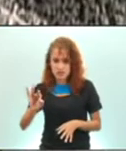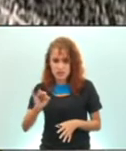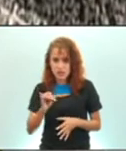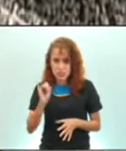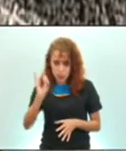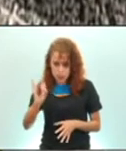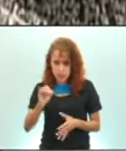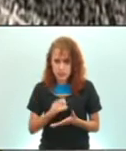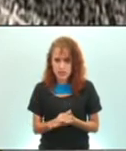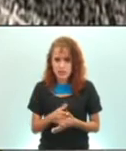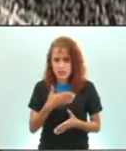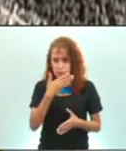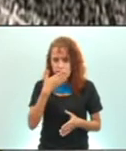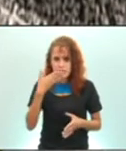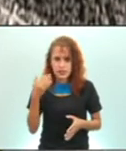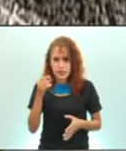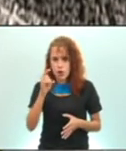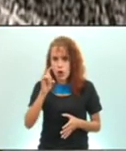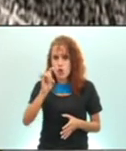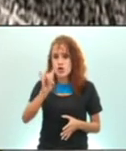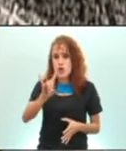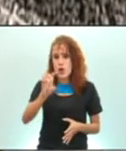metros en solo 41 años.